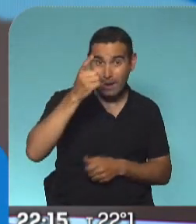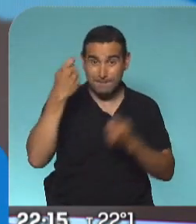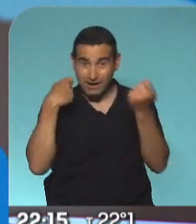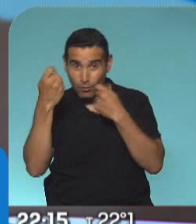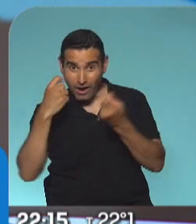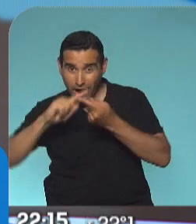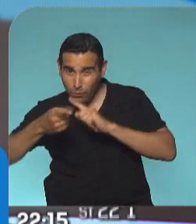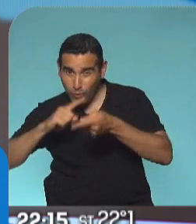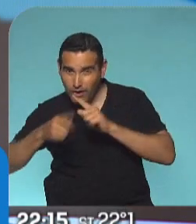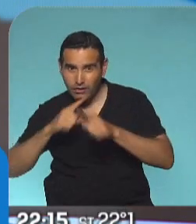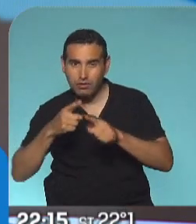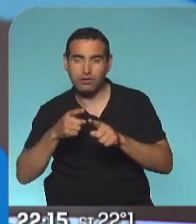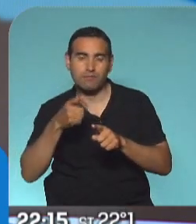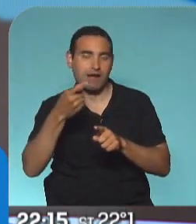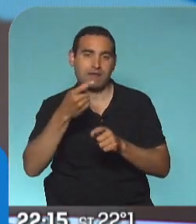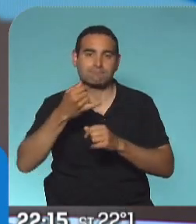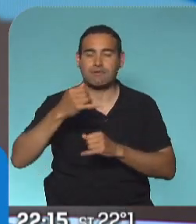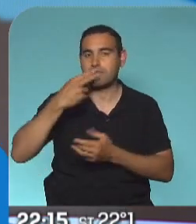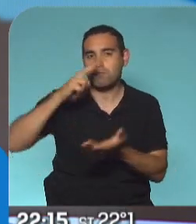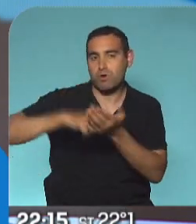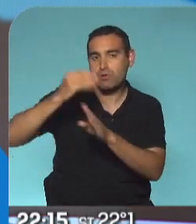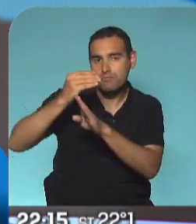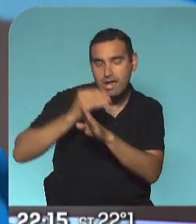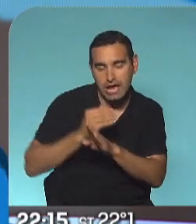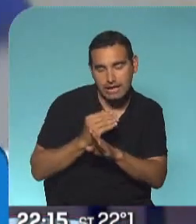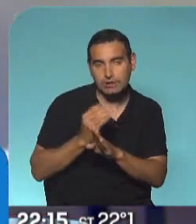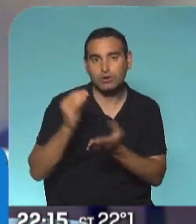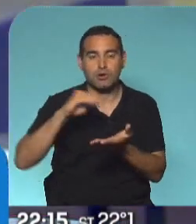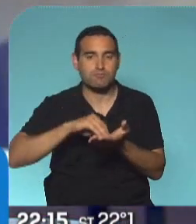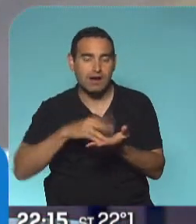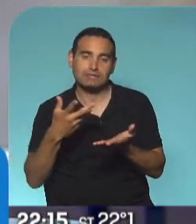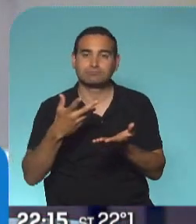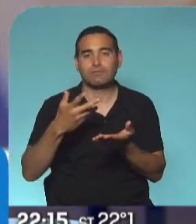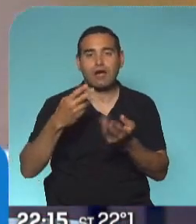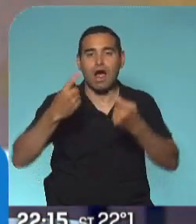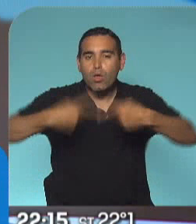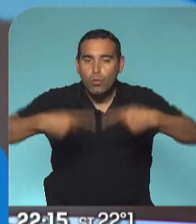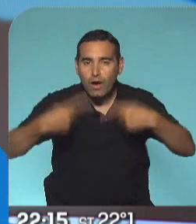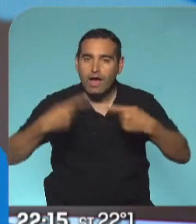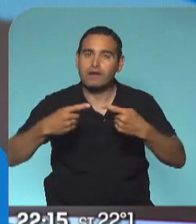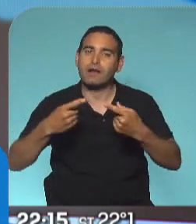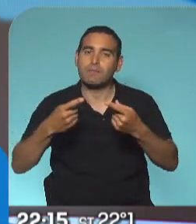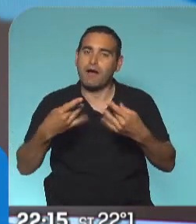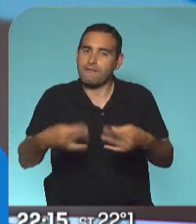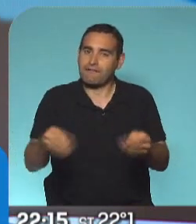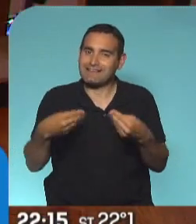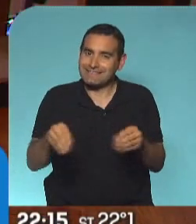Paraguay hacia una baja de aranceles, por ejemplo, una flexibilización de la unión aduanera del Mercosur, que tiene 200.000 problemas y agujeros, un